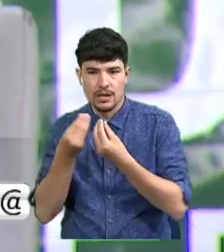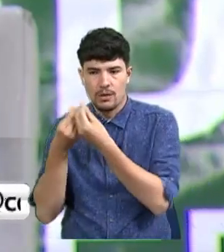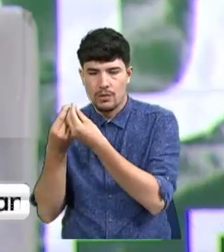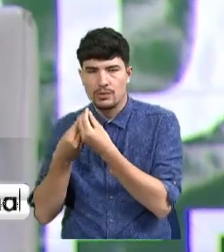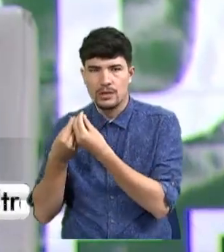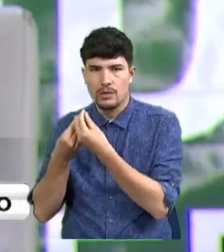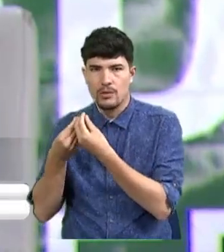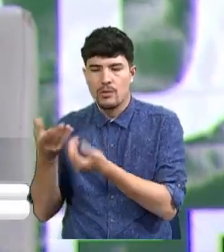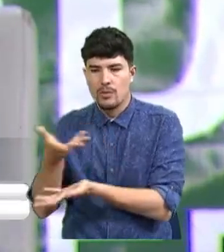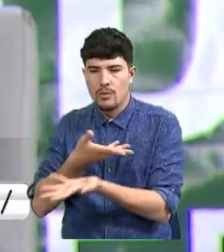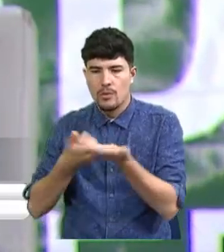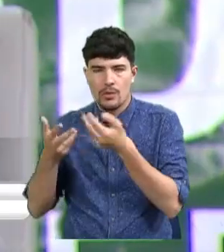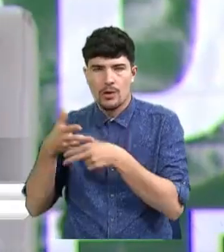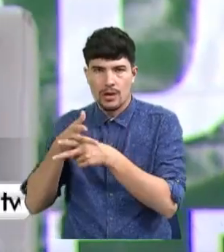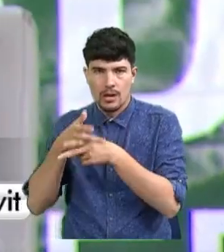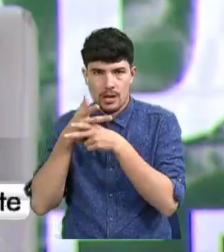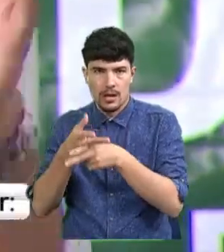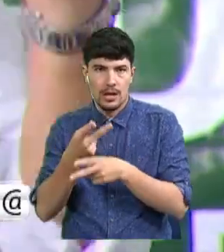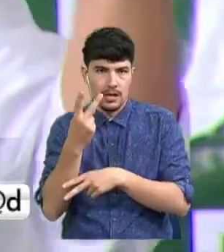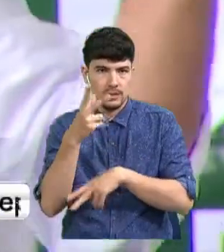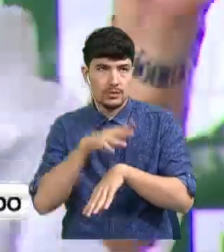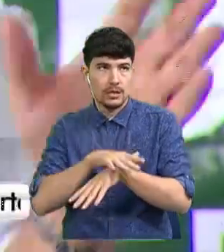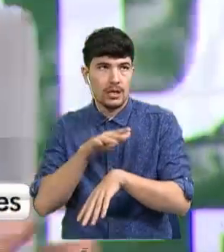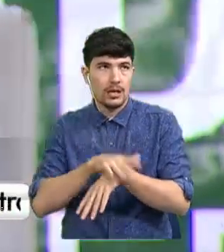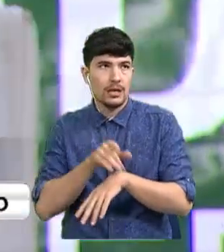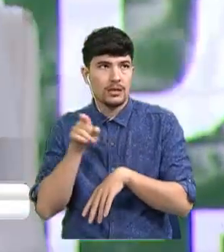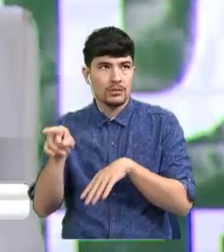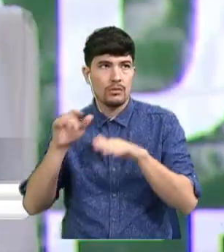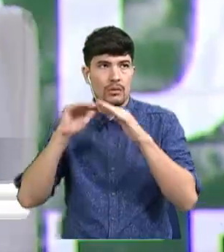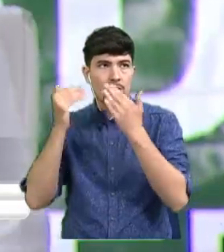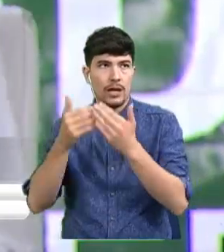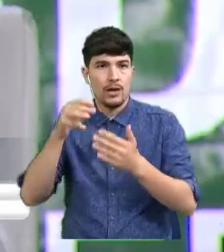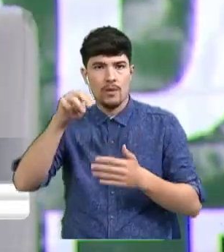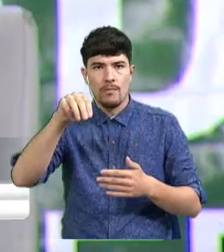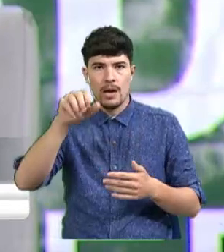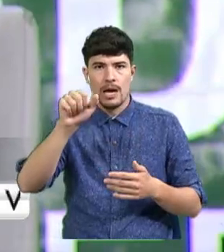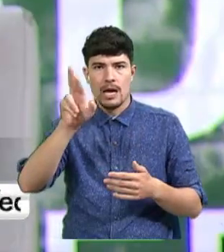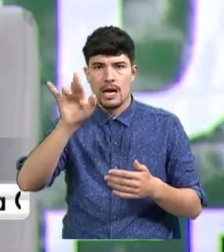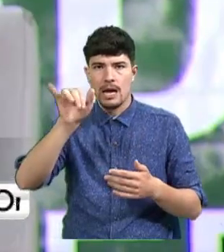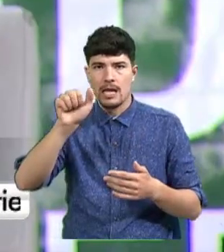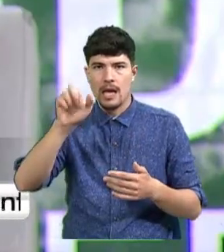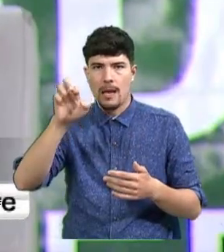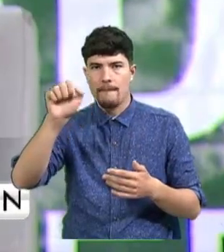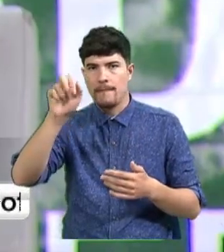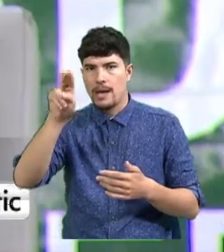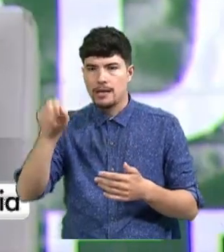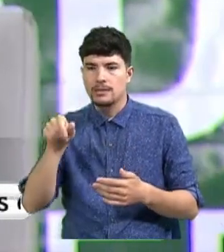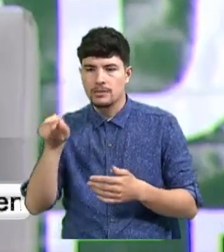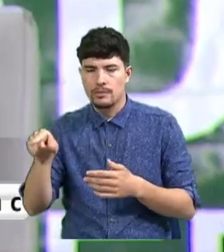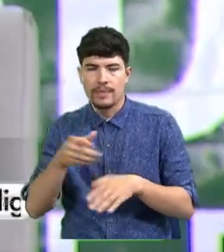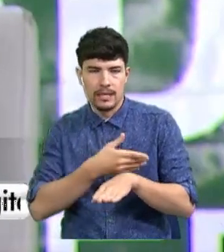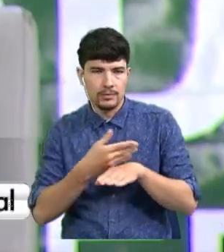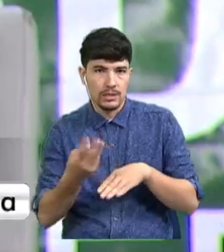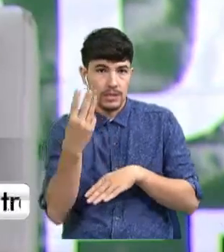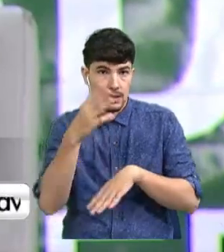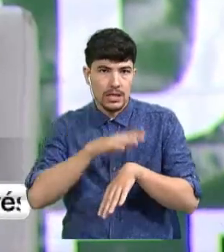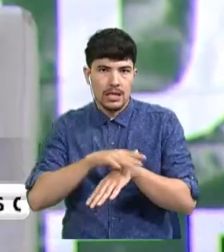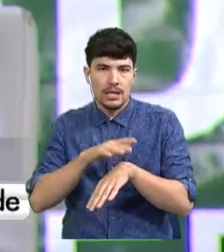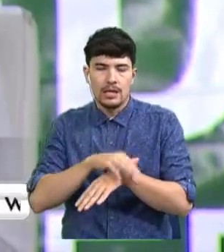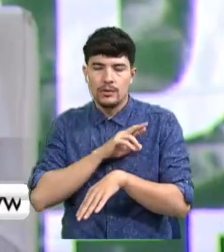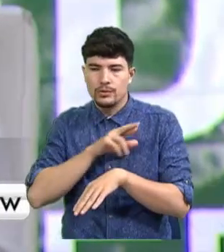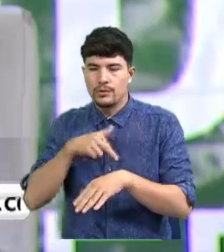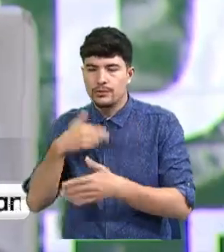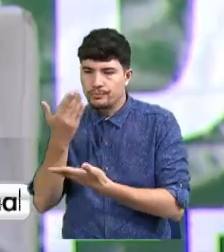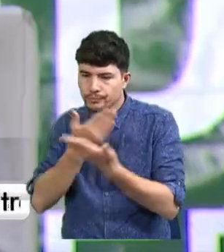consejo de el conversatorio de seguridad a las 2 de la tarde en el Colegio de María Paz. Esa es una muestra de lo que hemos venido encontrando en